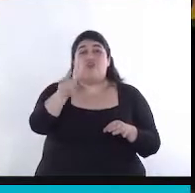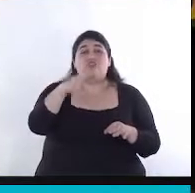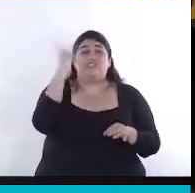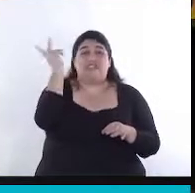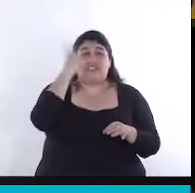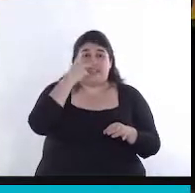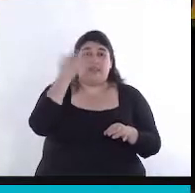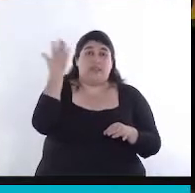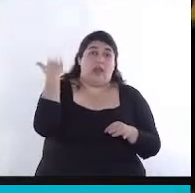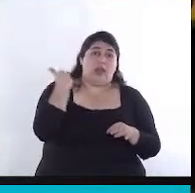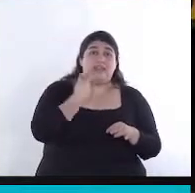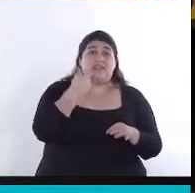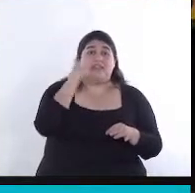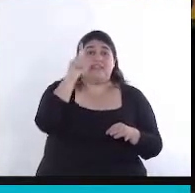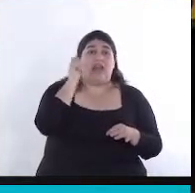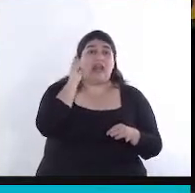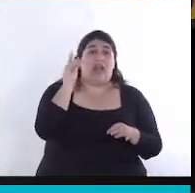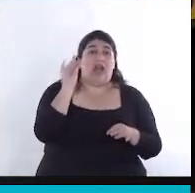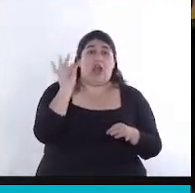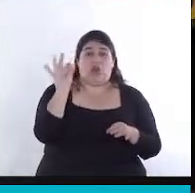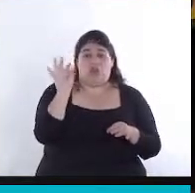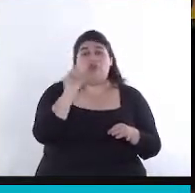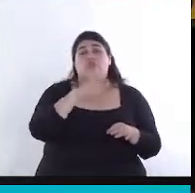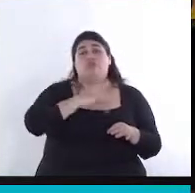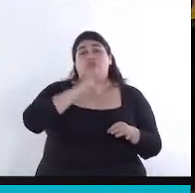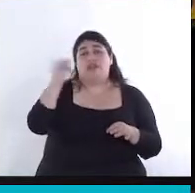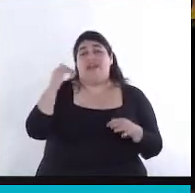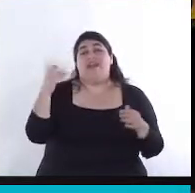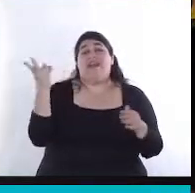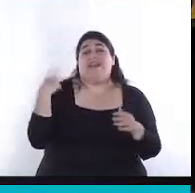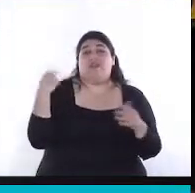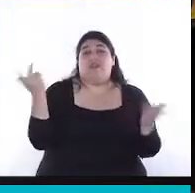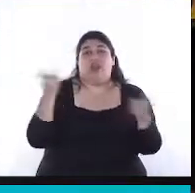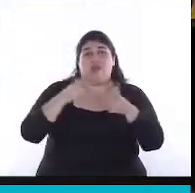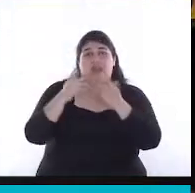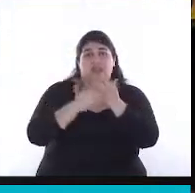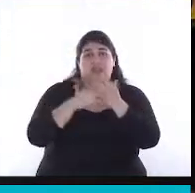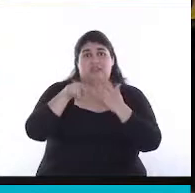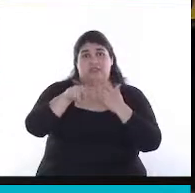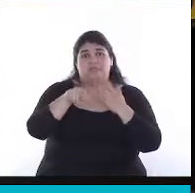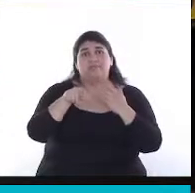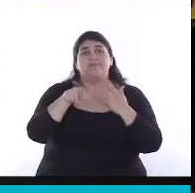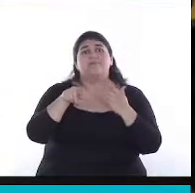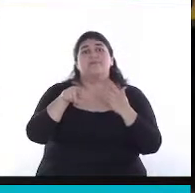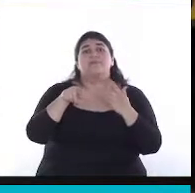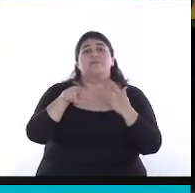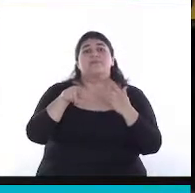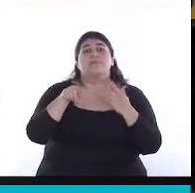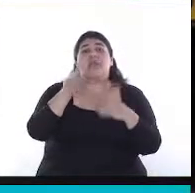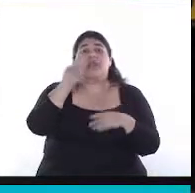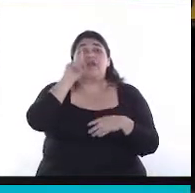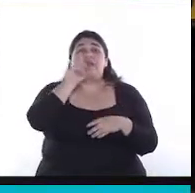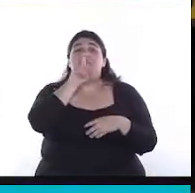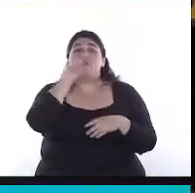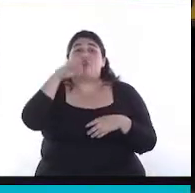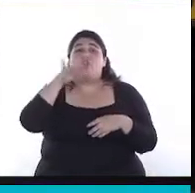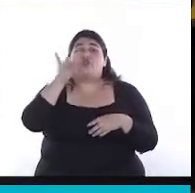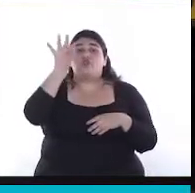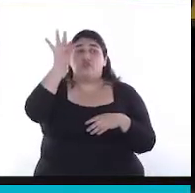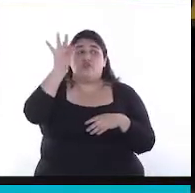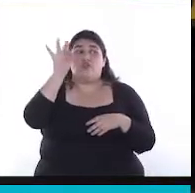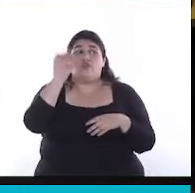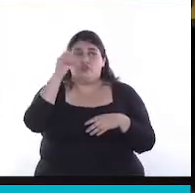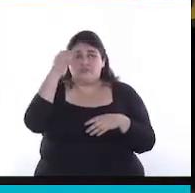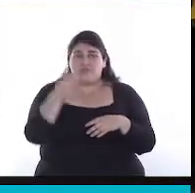salgado que era el jefe de gabinete de este señor cristian ritondo y acá está el